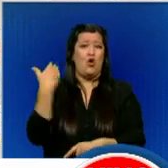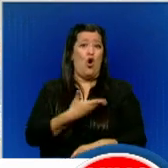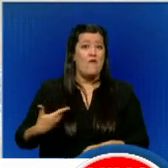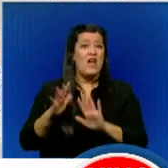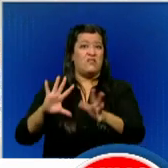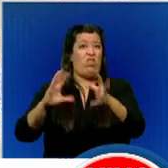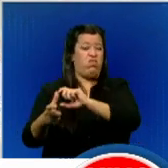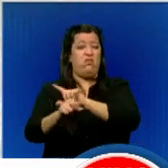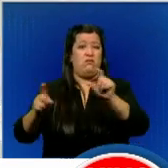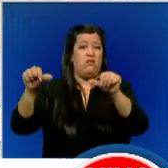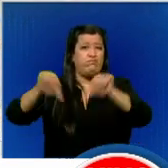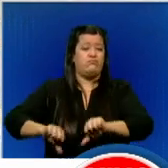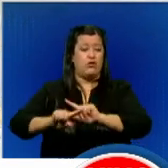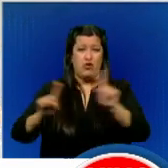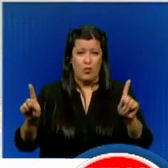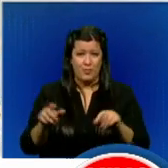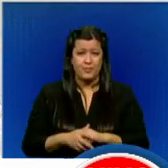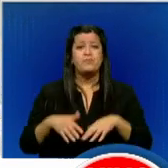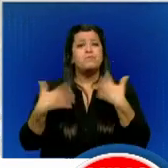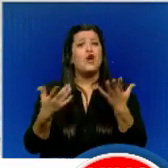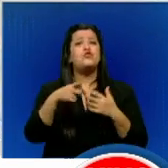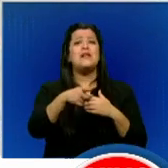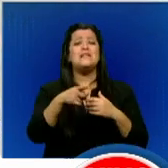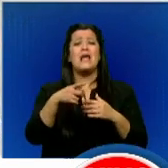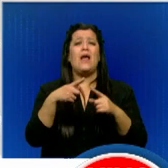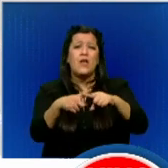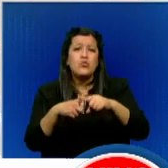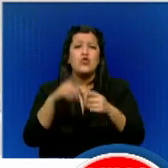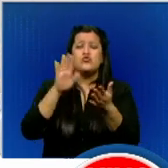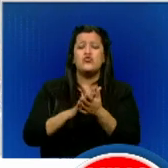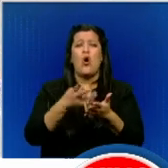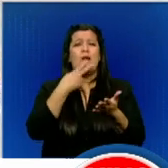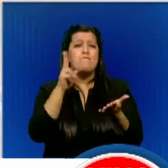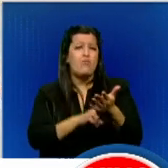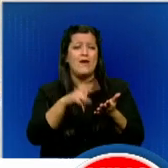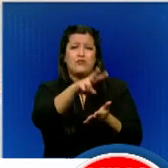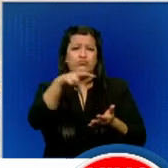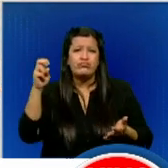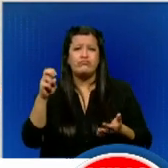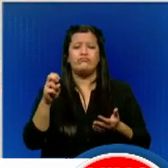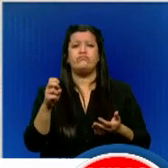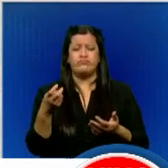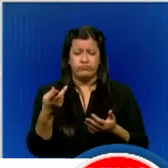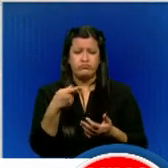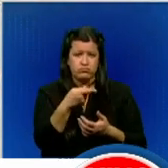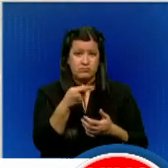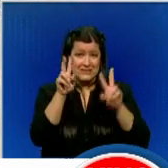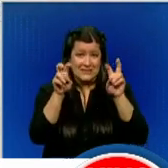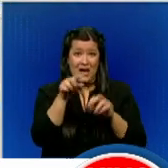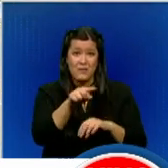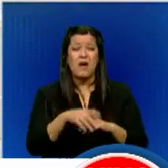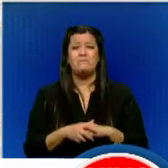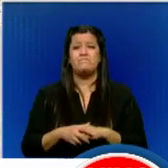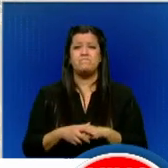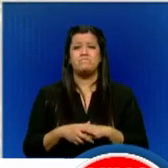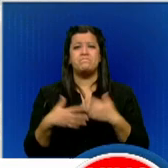entonces la discusión sobre la presión tributaria sobre el sistema en positivo a veces